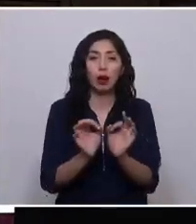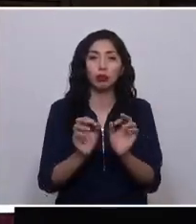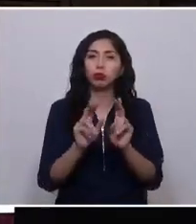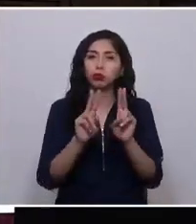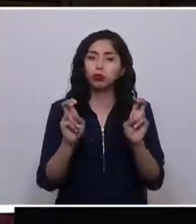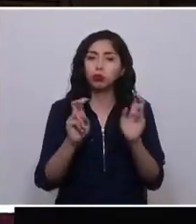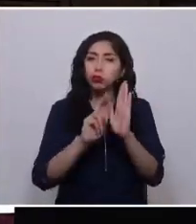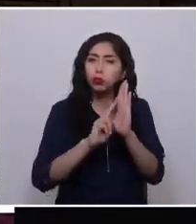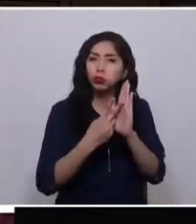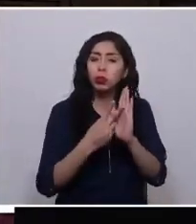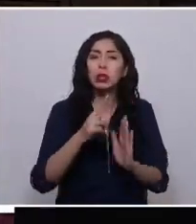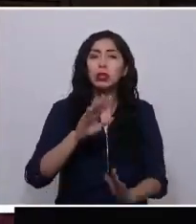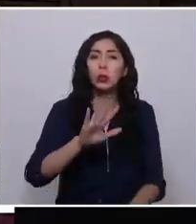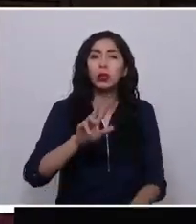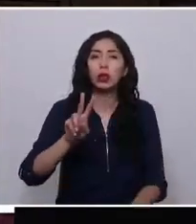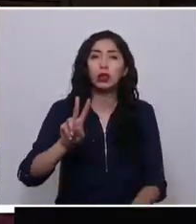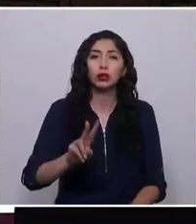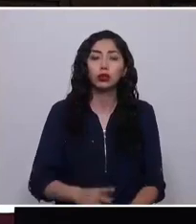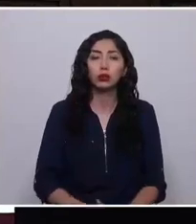número 52.